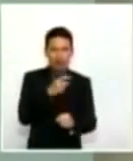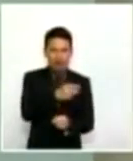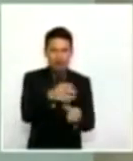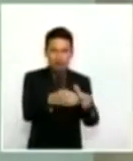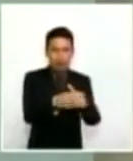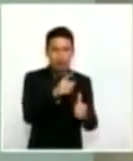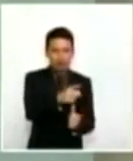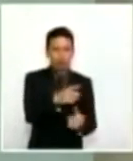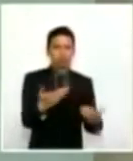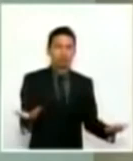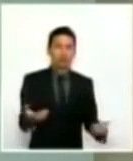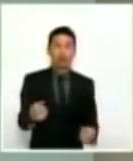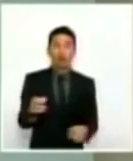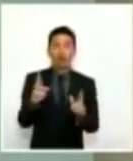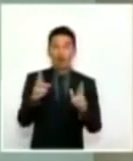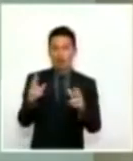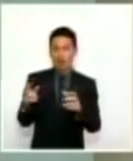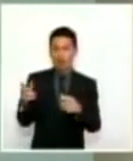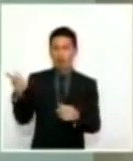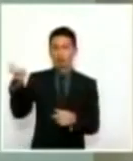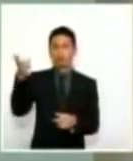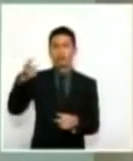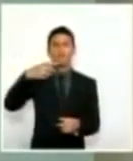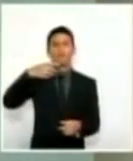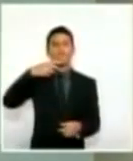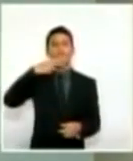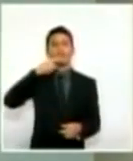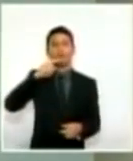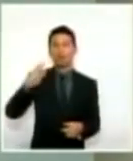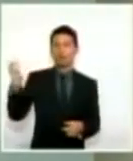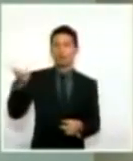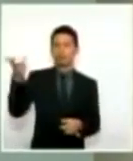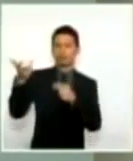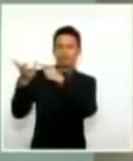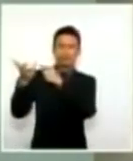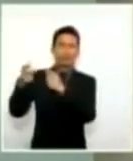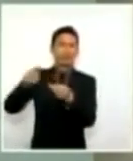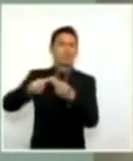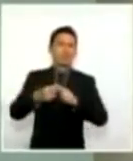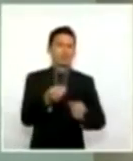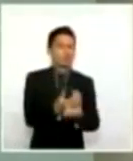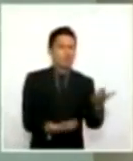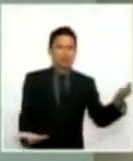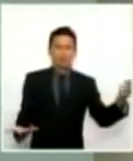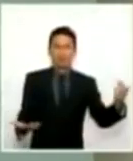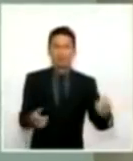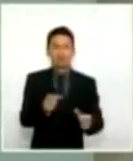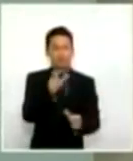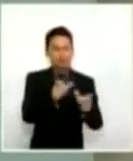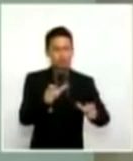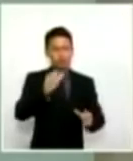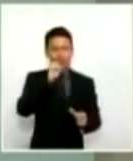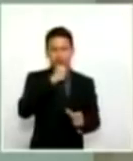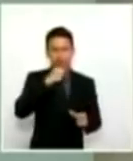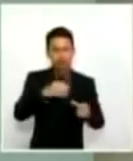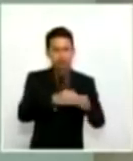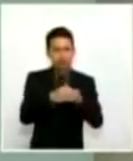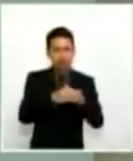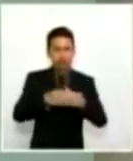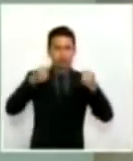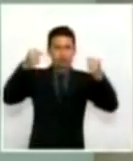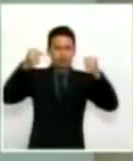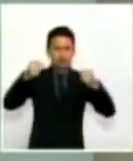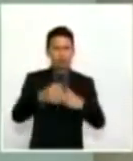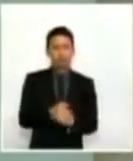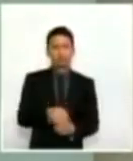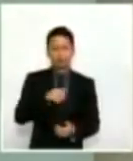Ojalá que las copas de vino no sean copas de sangre por el dolor que sufre el movimiento sindical, señor presidente. Con esto dejo